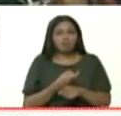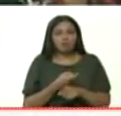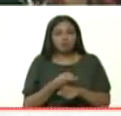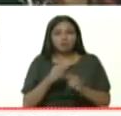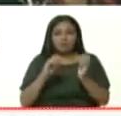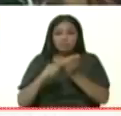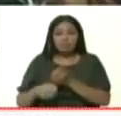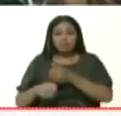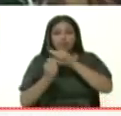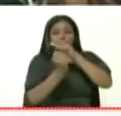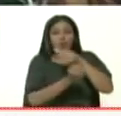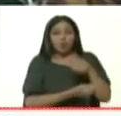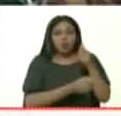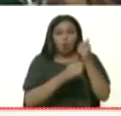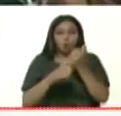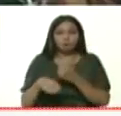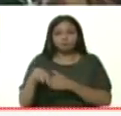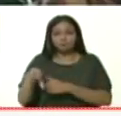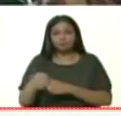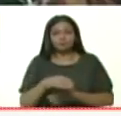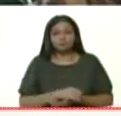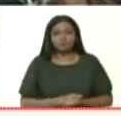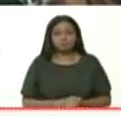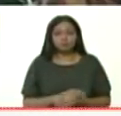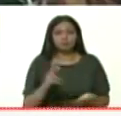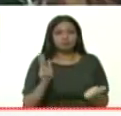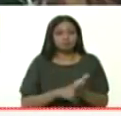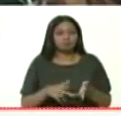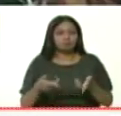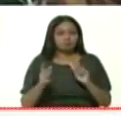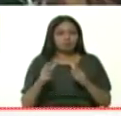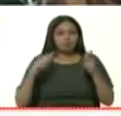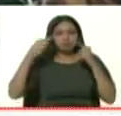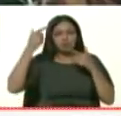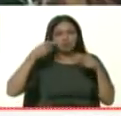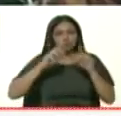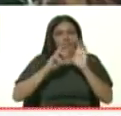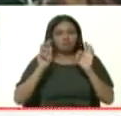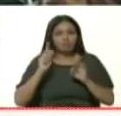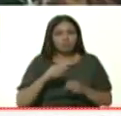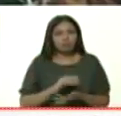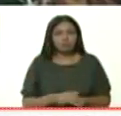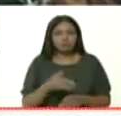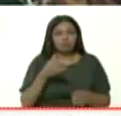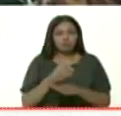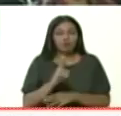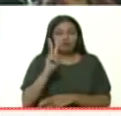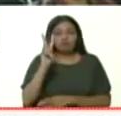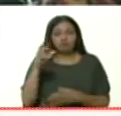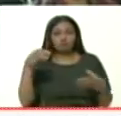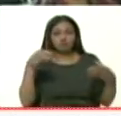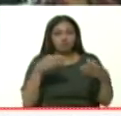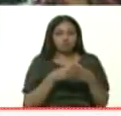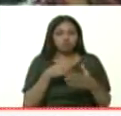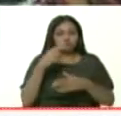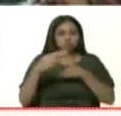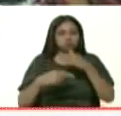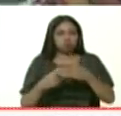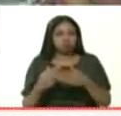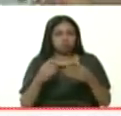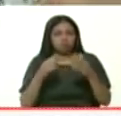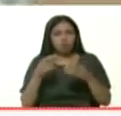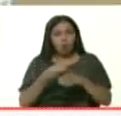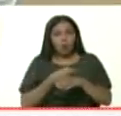Amacuro y la aprobó el comandante Chávez y fue dos periodos gobernadora